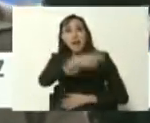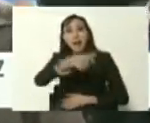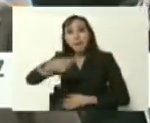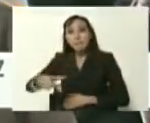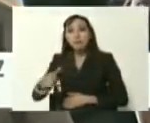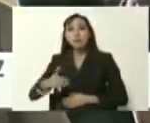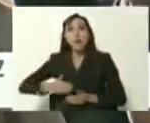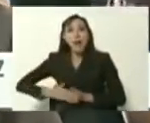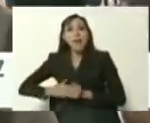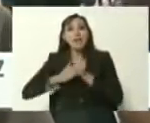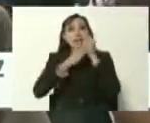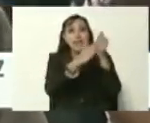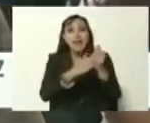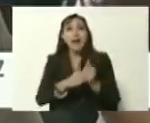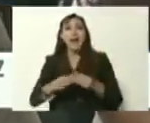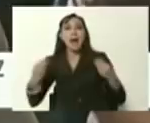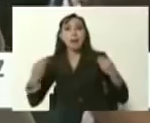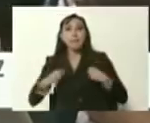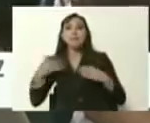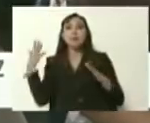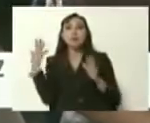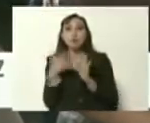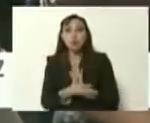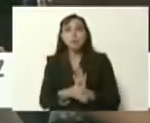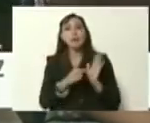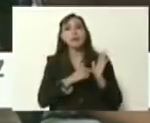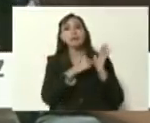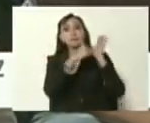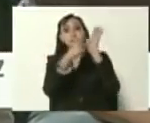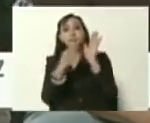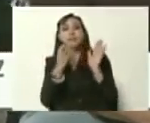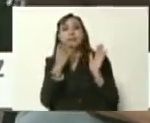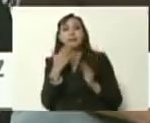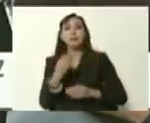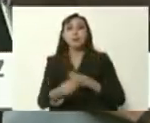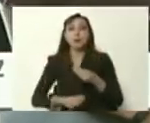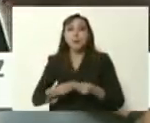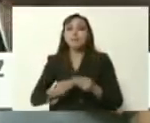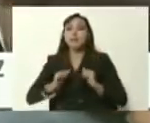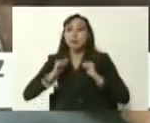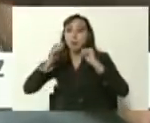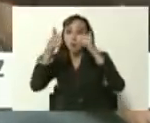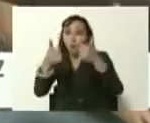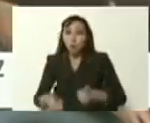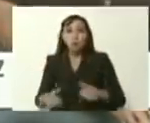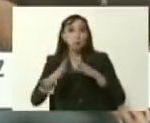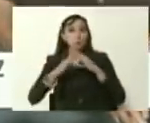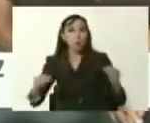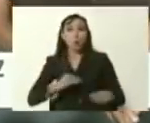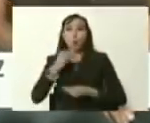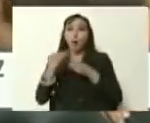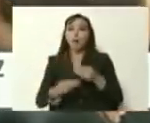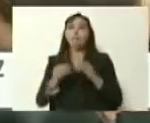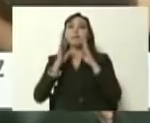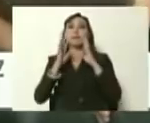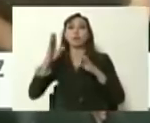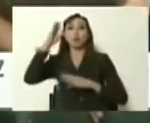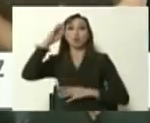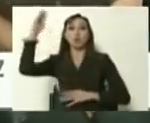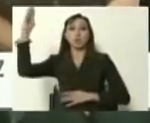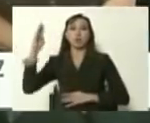guiar a vivir conforme al diseño original y así experimentar todos la bendición de Dios.